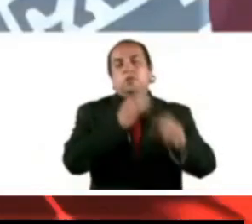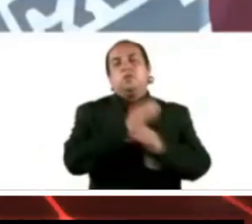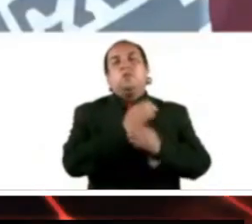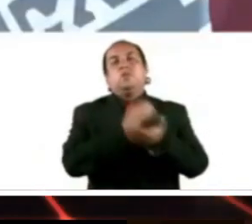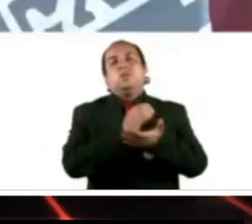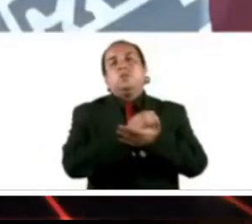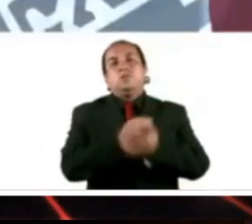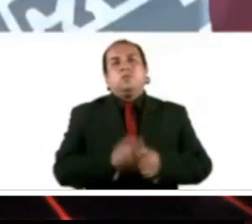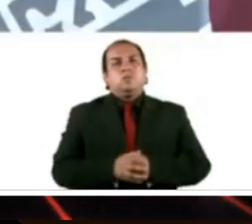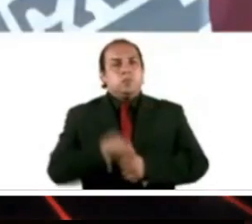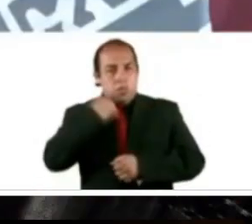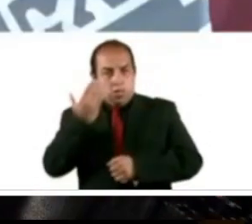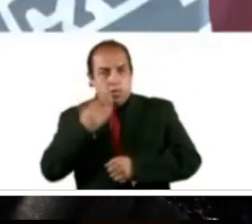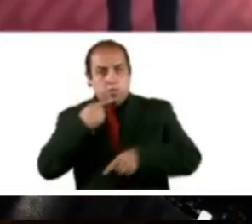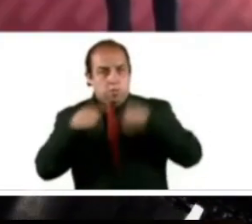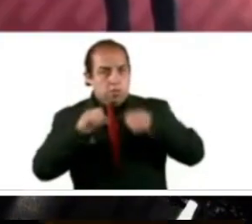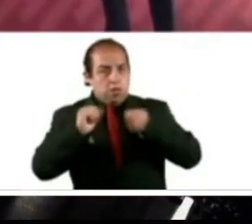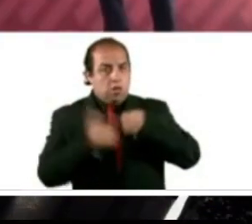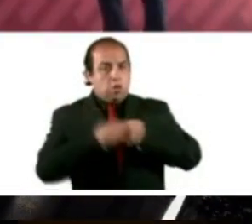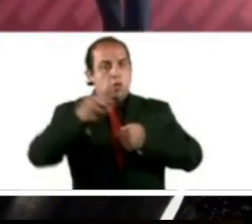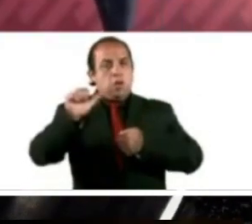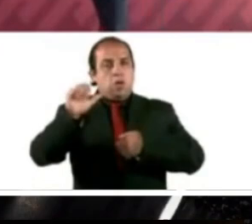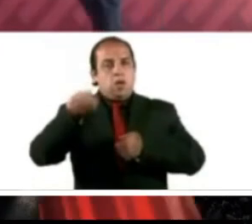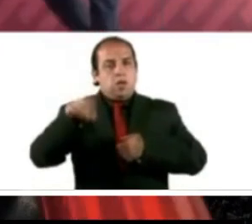sé si quieres comentar algo, Andrés y Martín.